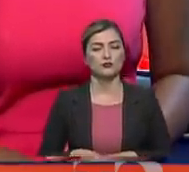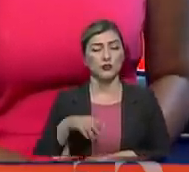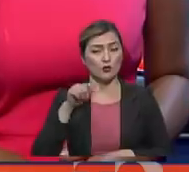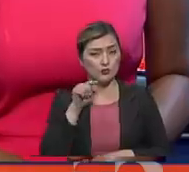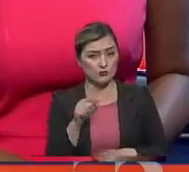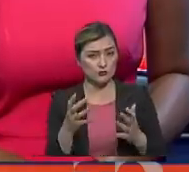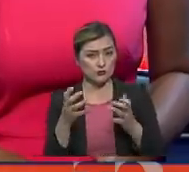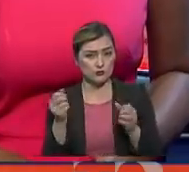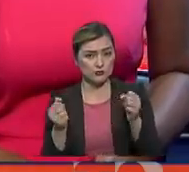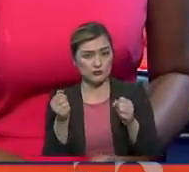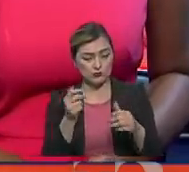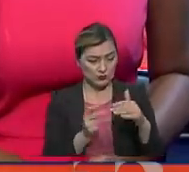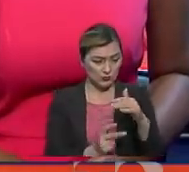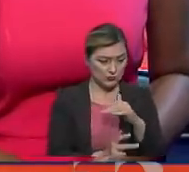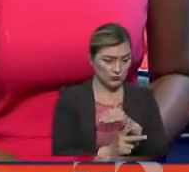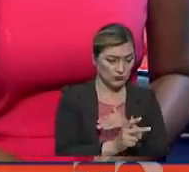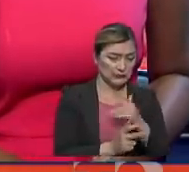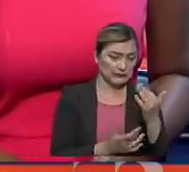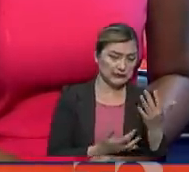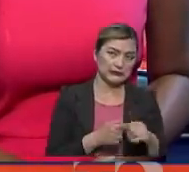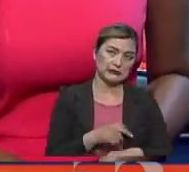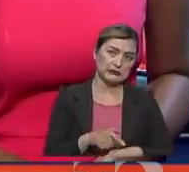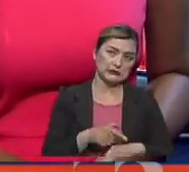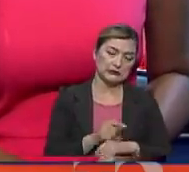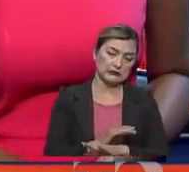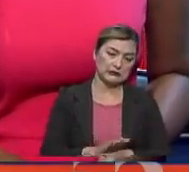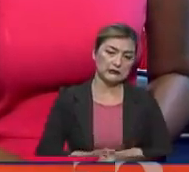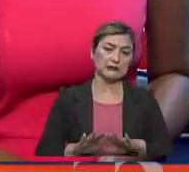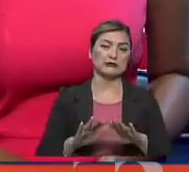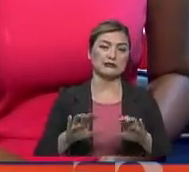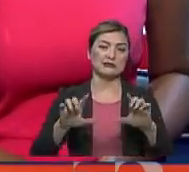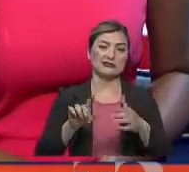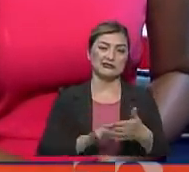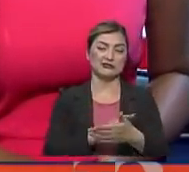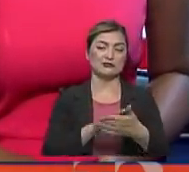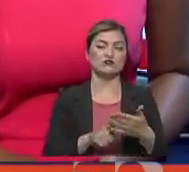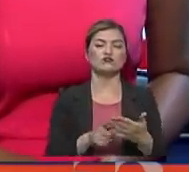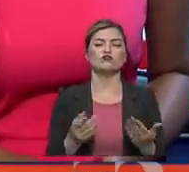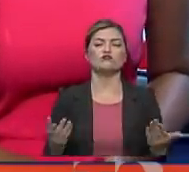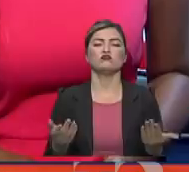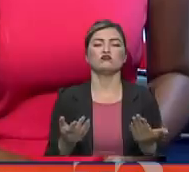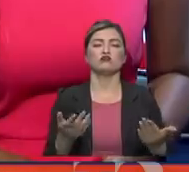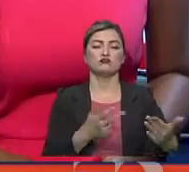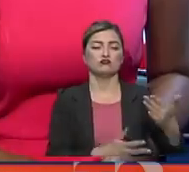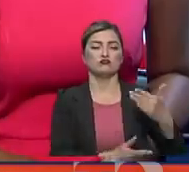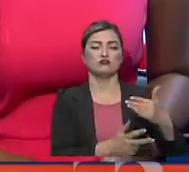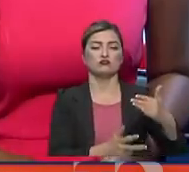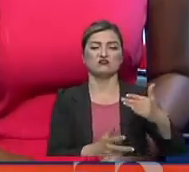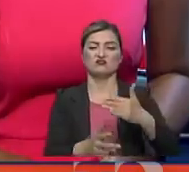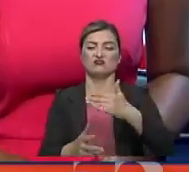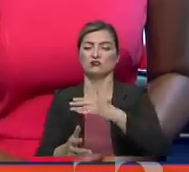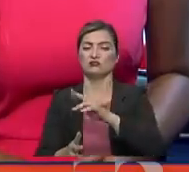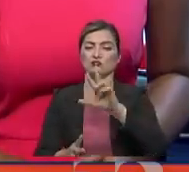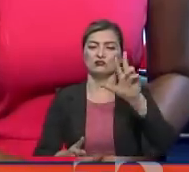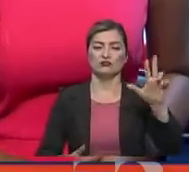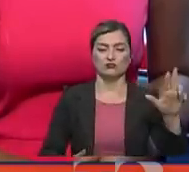desea parquear su vehículo mientras transcurre este horario de restricción vehicular, lo puede hacer en los estacionamientos de borde que